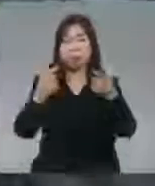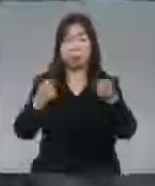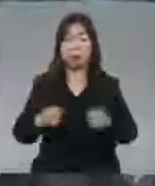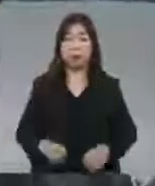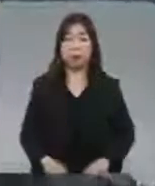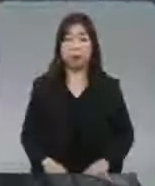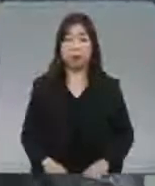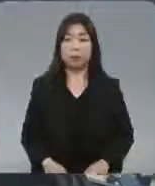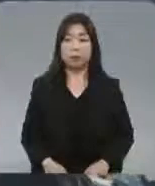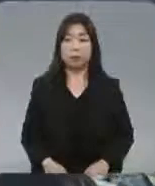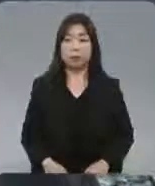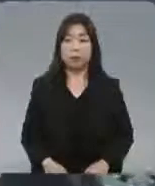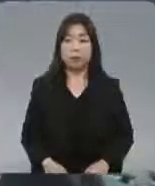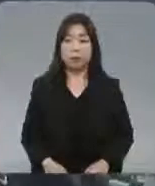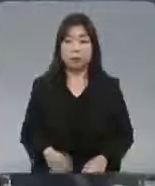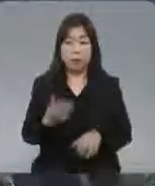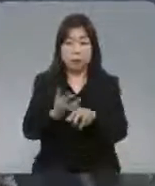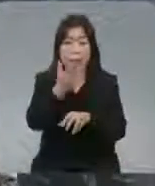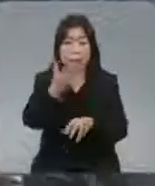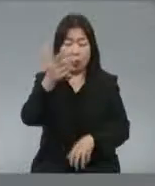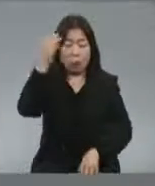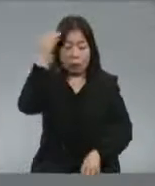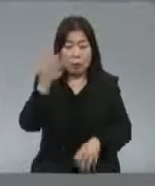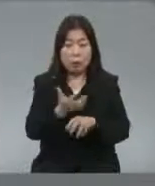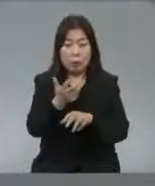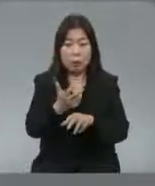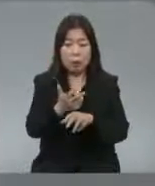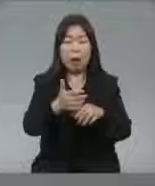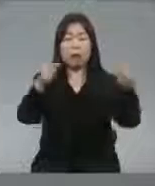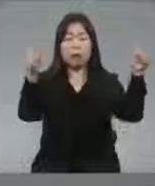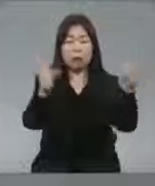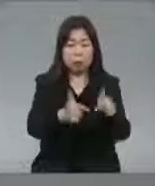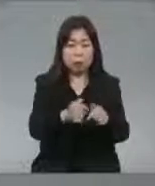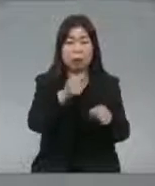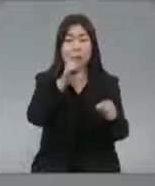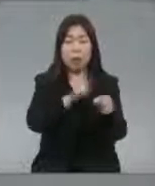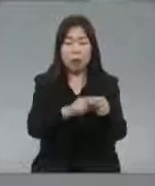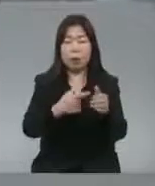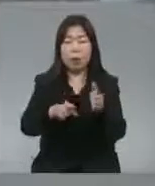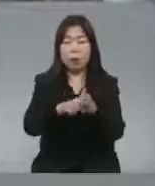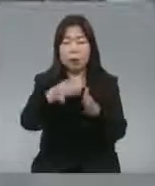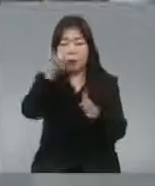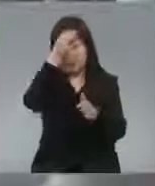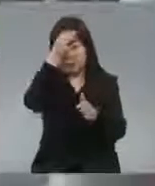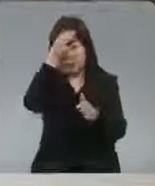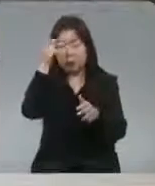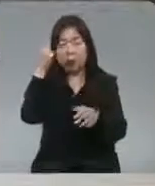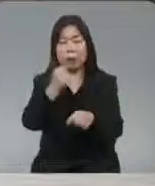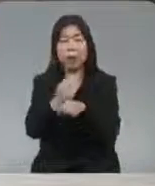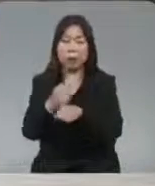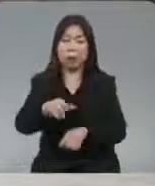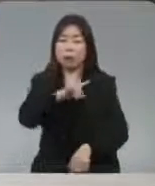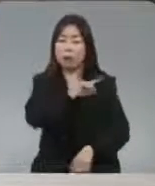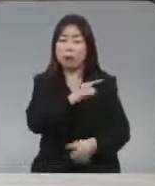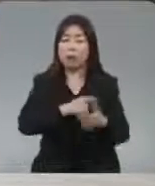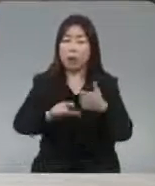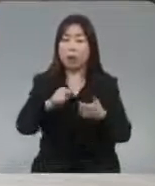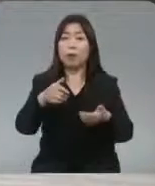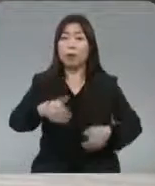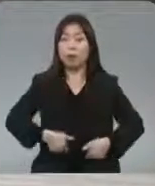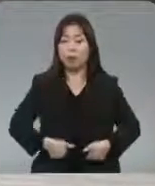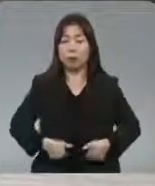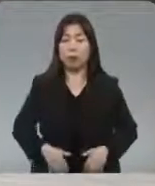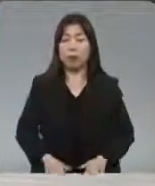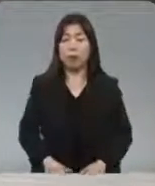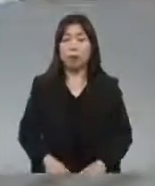invernadero en un 40 por ciento respecto a 2018 hasta el año 2030 en todo caso ese plan inquieta a diferentes sectores de